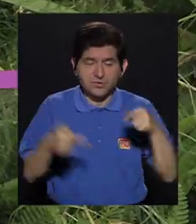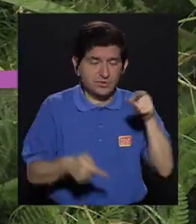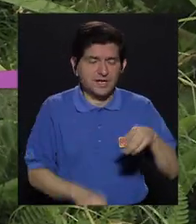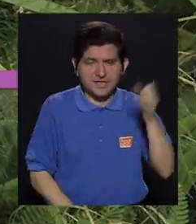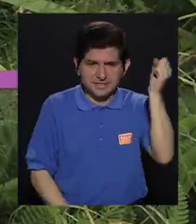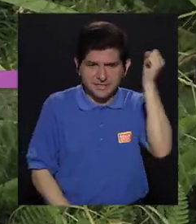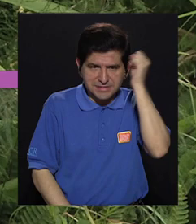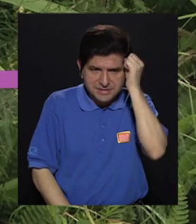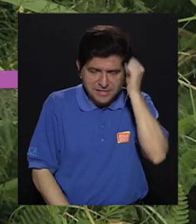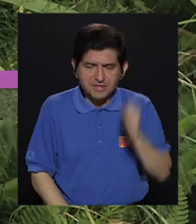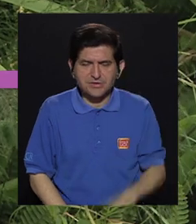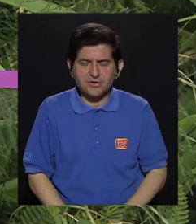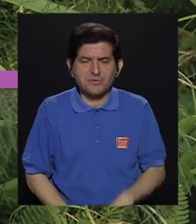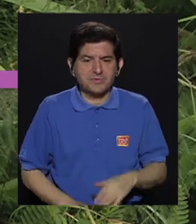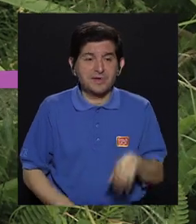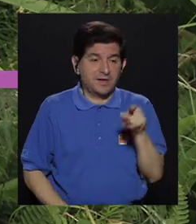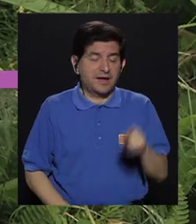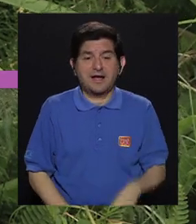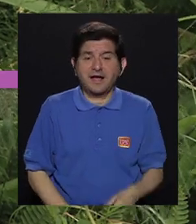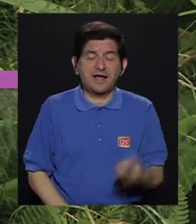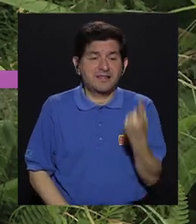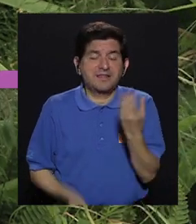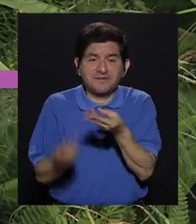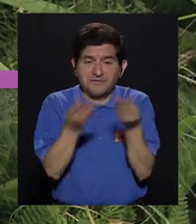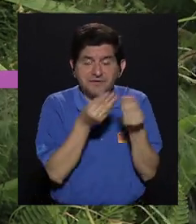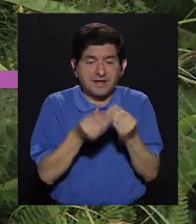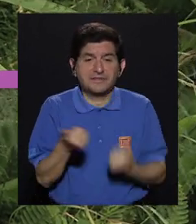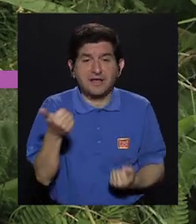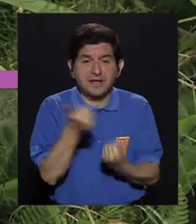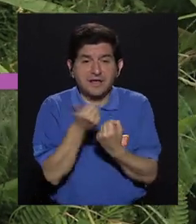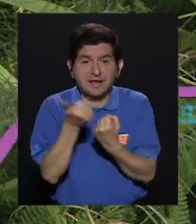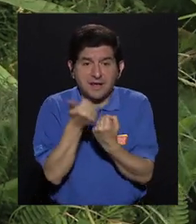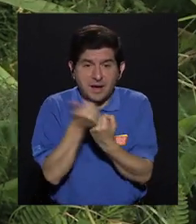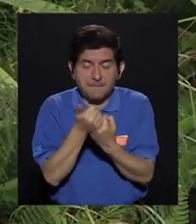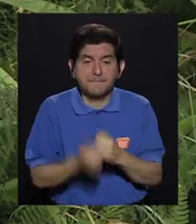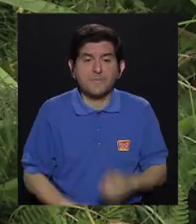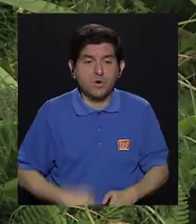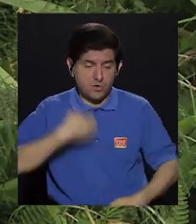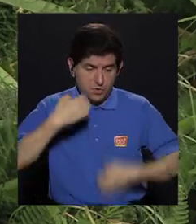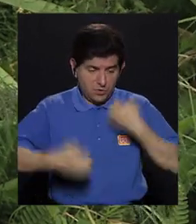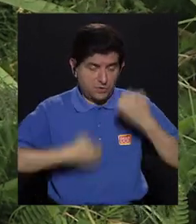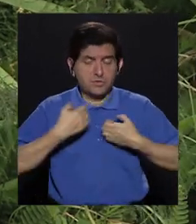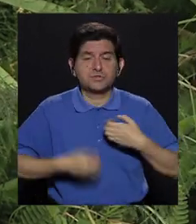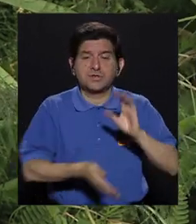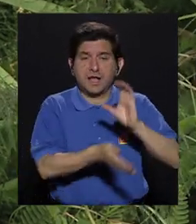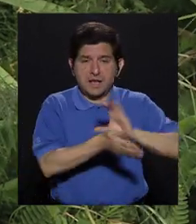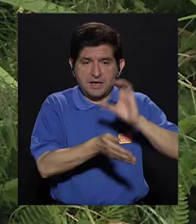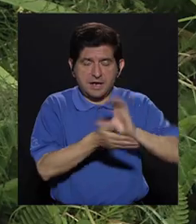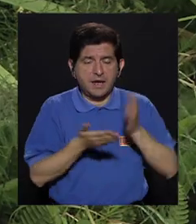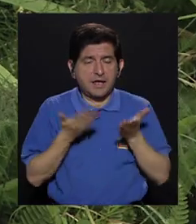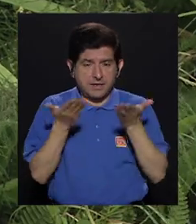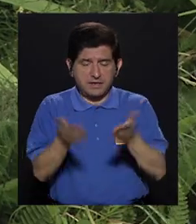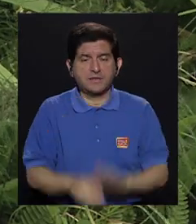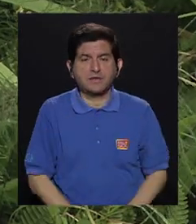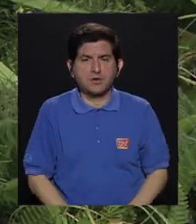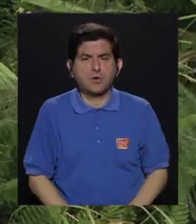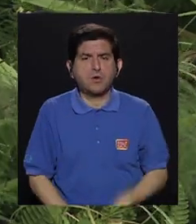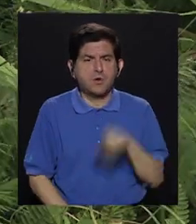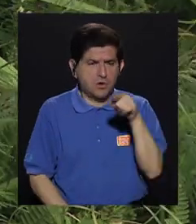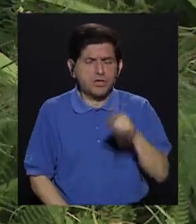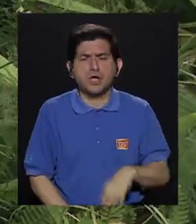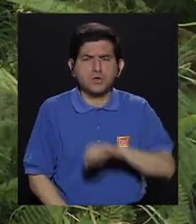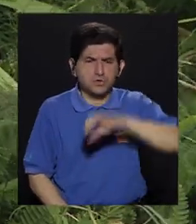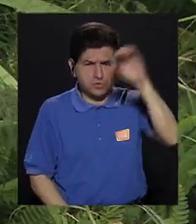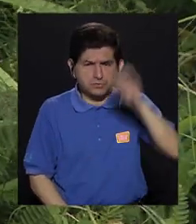el síndrome de abstinencia, además del apoyo psicológico-emocional que se imparten en estas clínicas de cesación, que permiten tener tasas